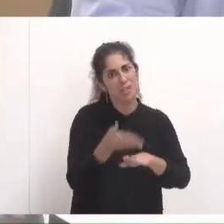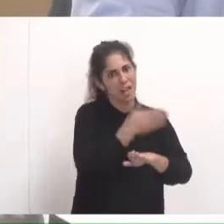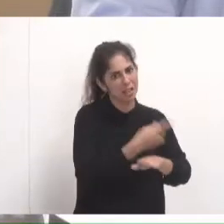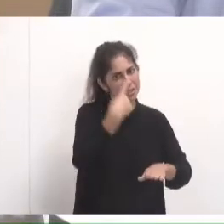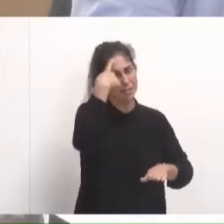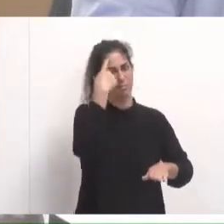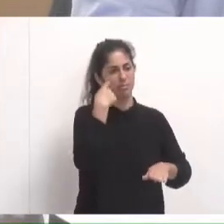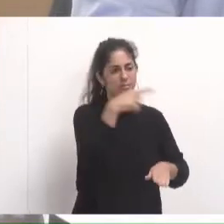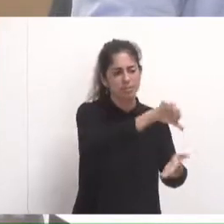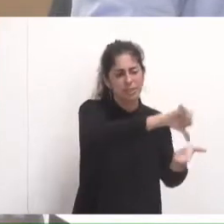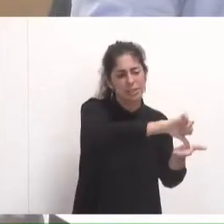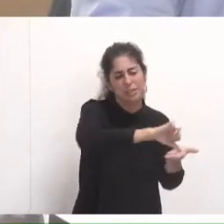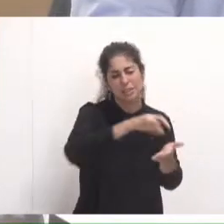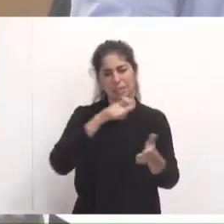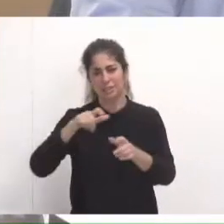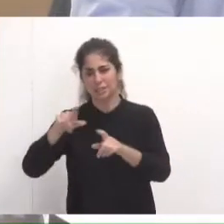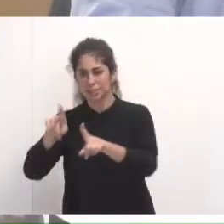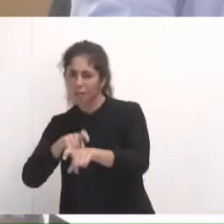químico